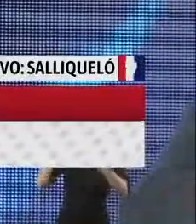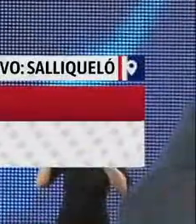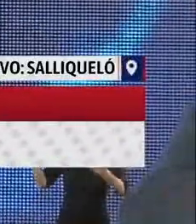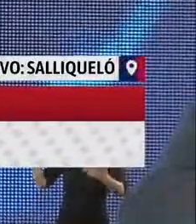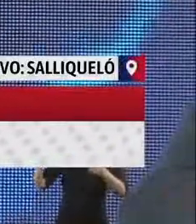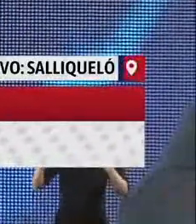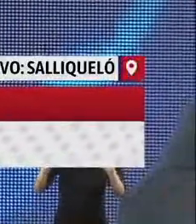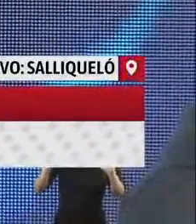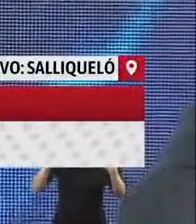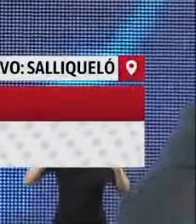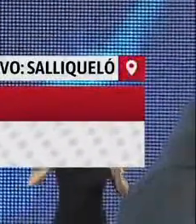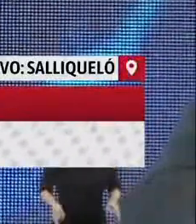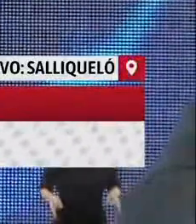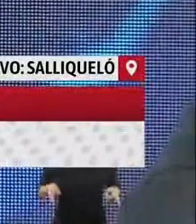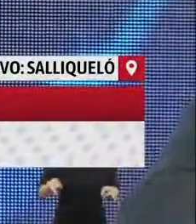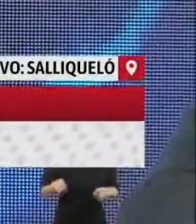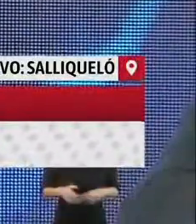permítanme,